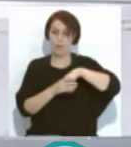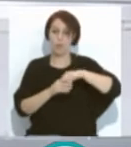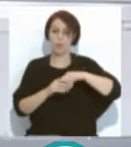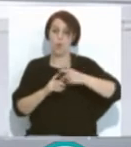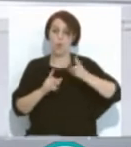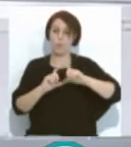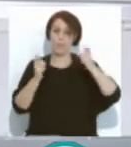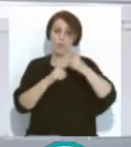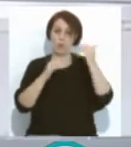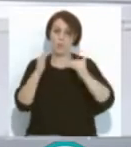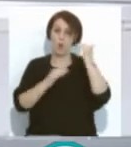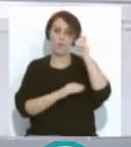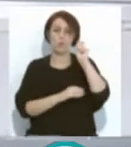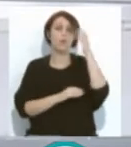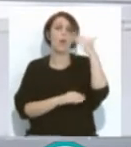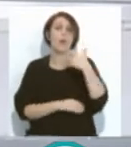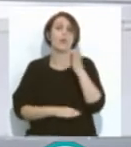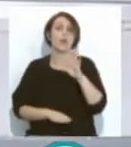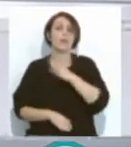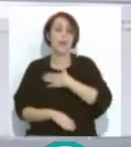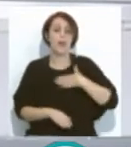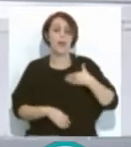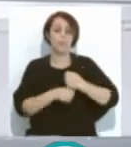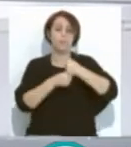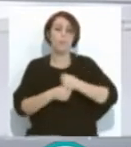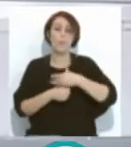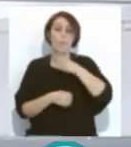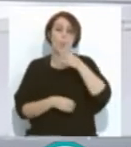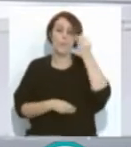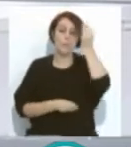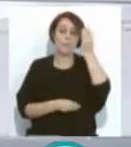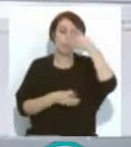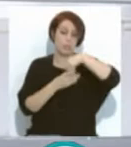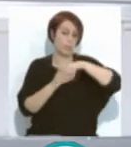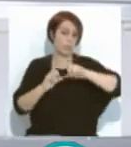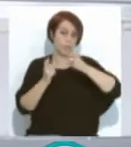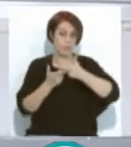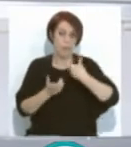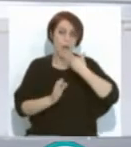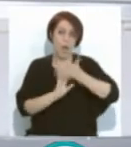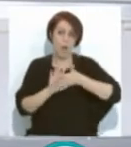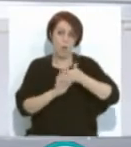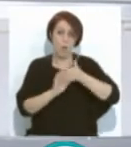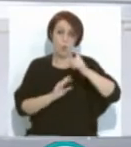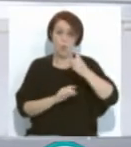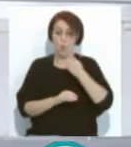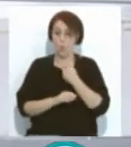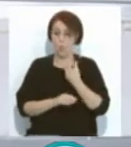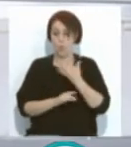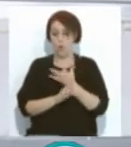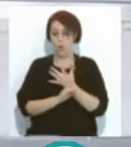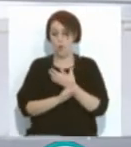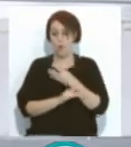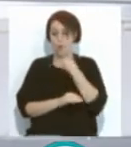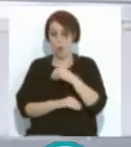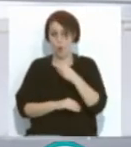superior, no tienen minutos, pero ellos quieren estar ahí porque se cree que son de esa plantilla. Y me refiero, si un jugador del filial pasa al primer